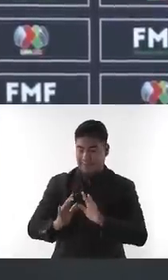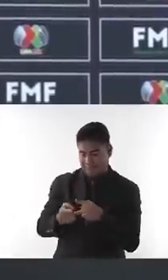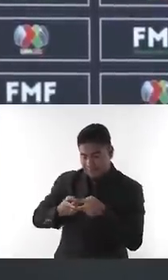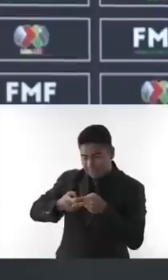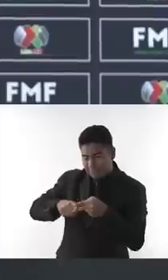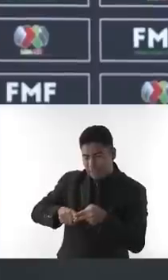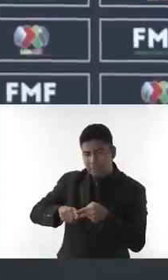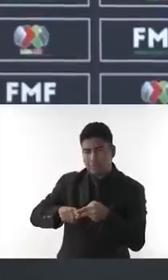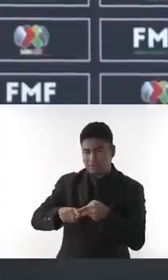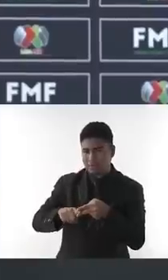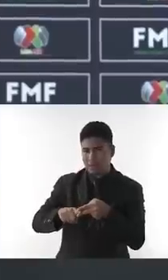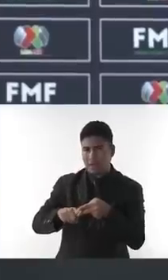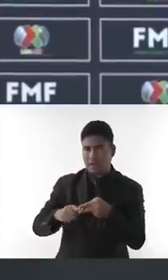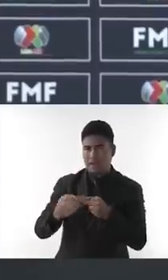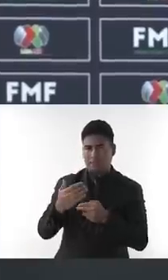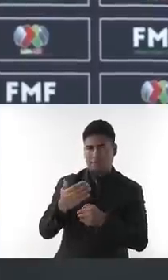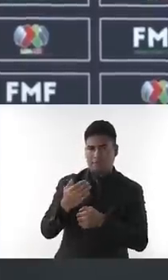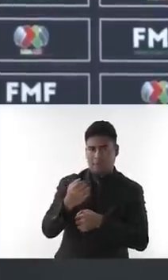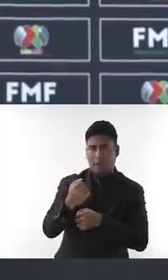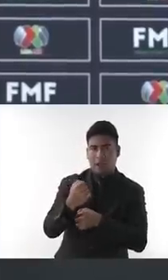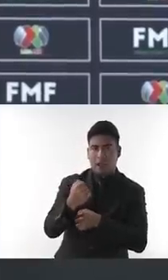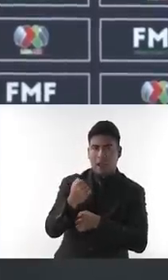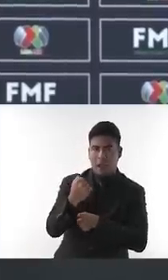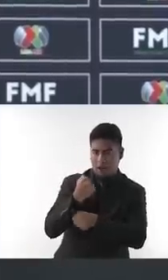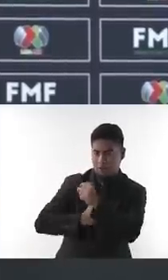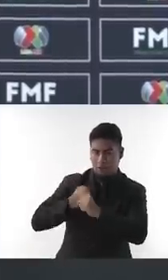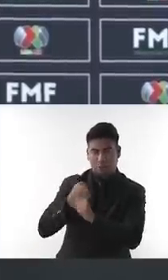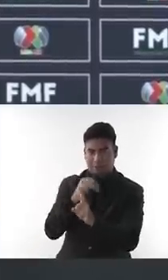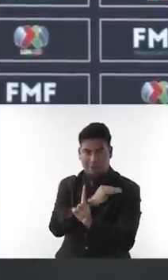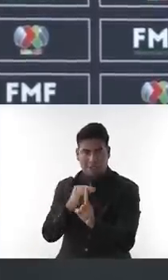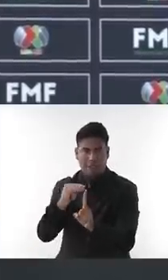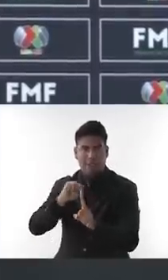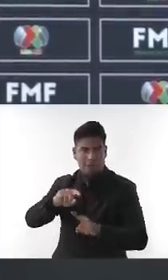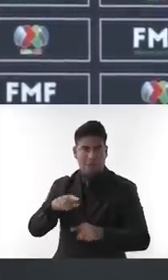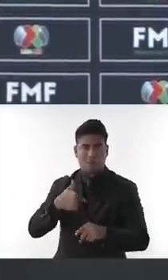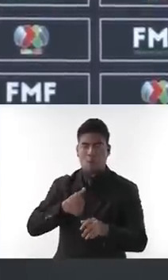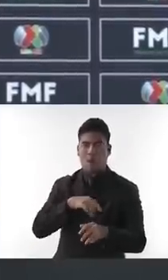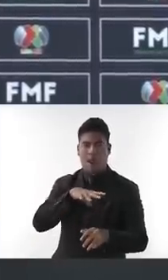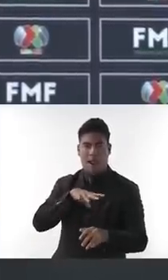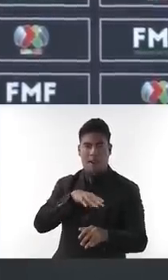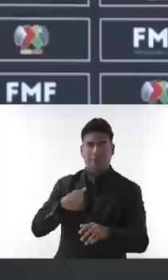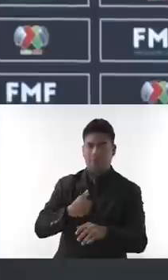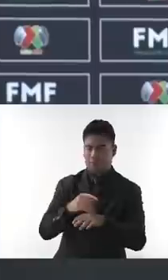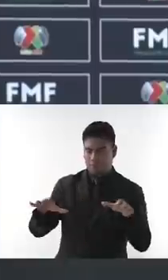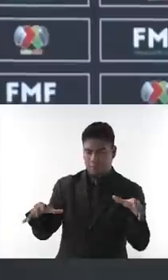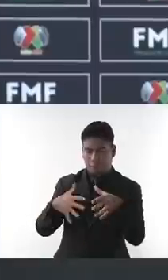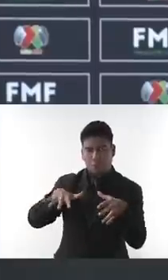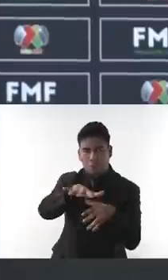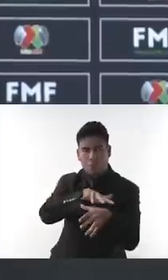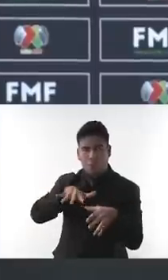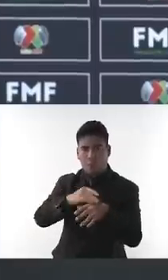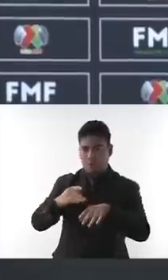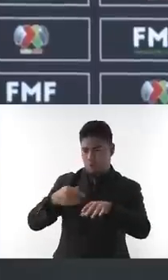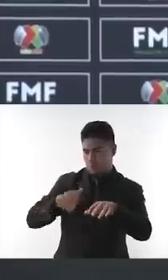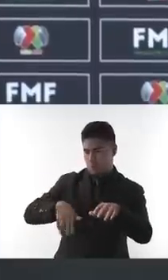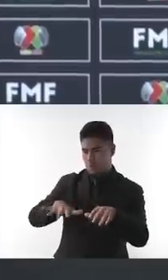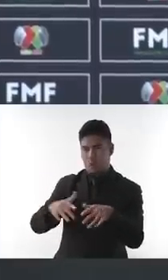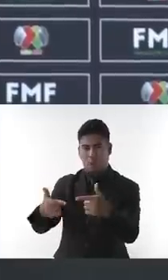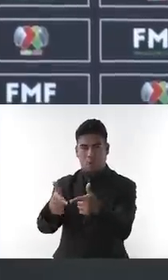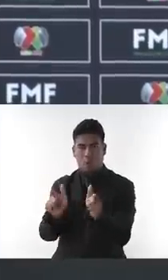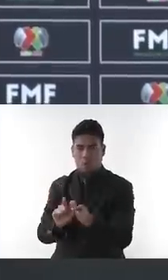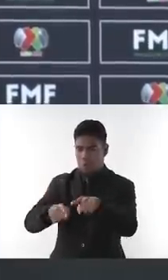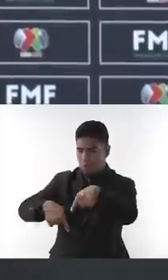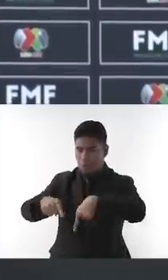prácticamente medio año, con la salida de la Dirección General Deportiva, con la salida de la Dirección de